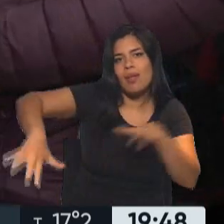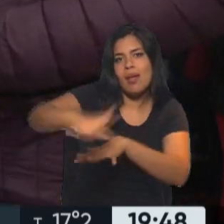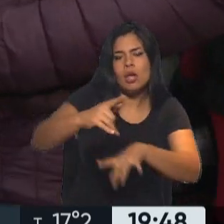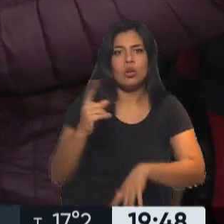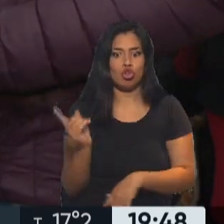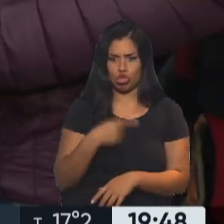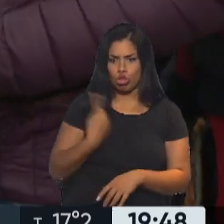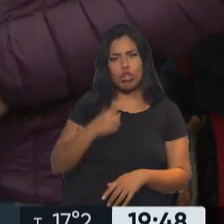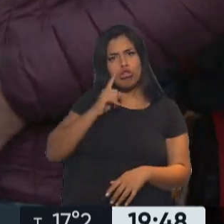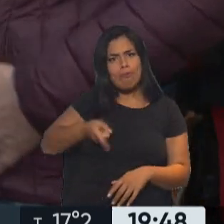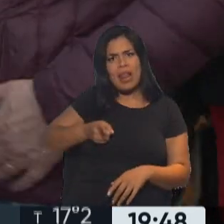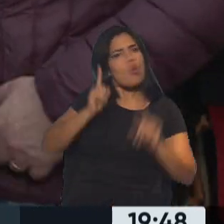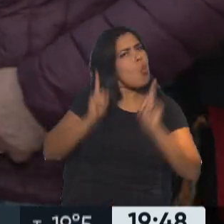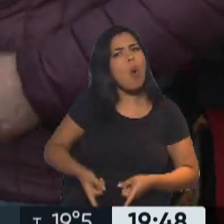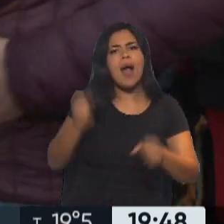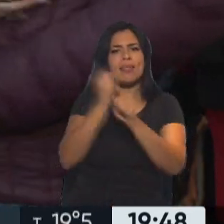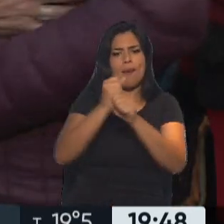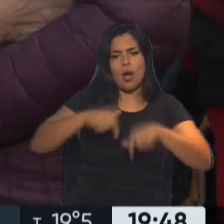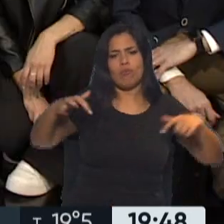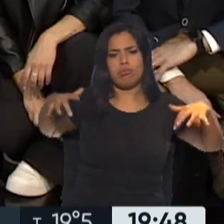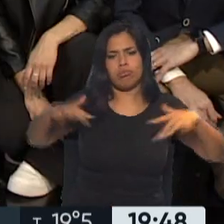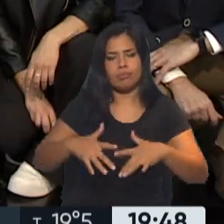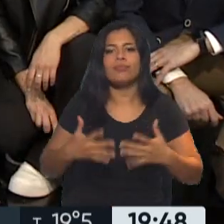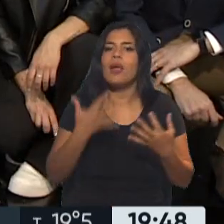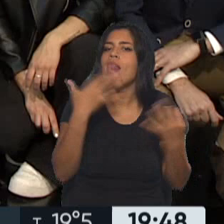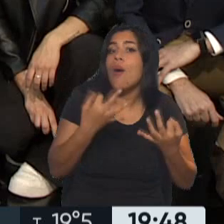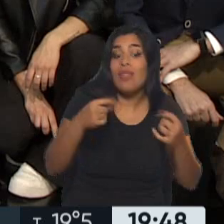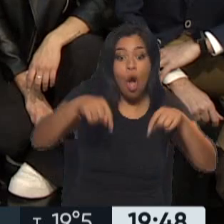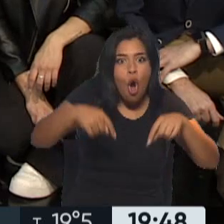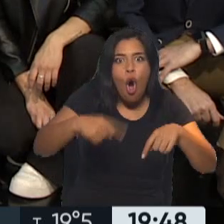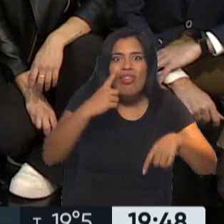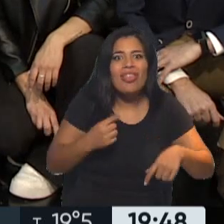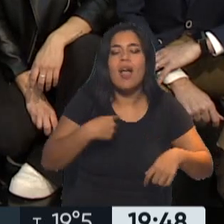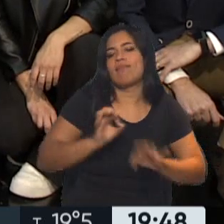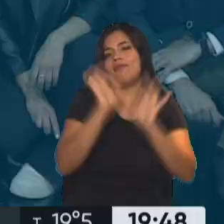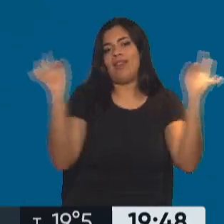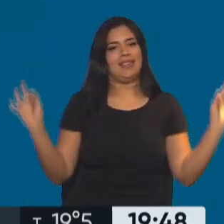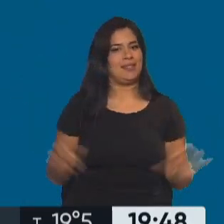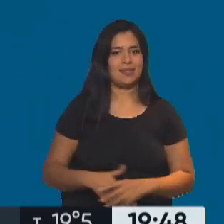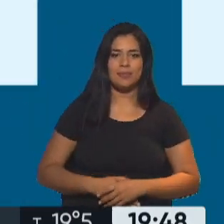y para nuestras familias. Así que después de ese tránsito, llegar a este día, nos pone muy felices.